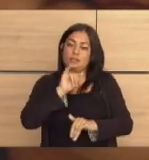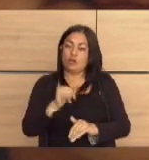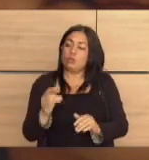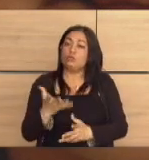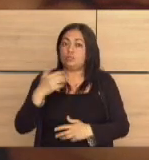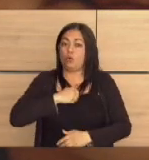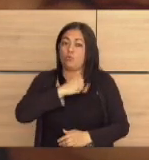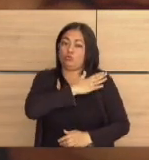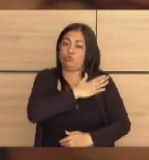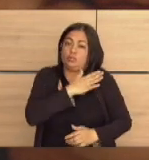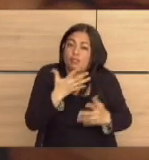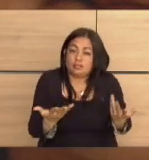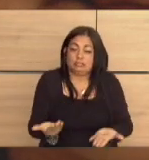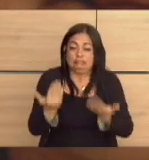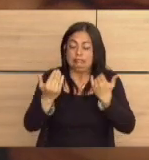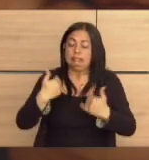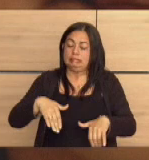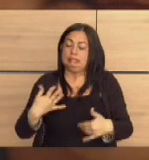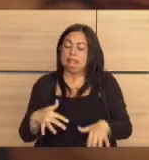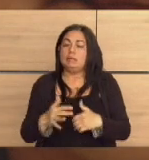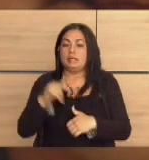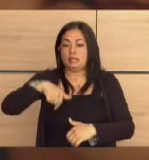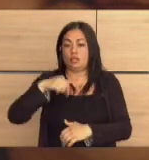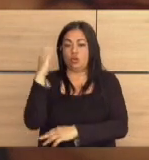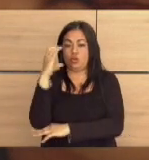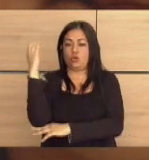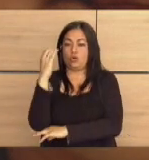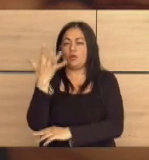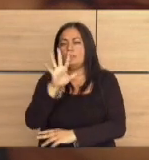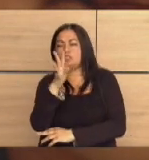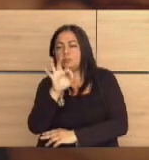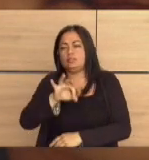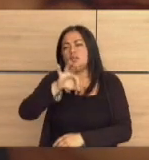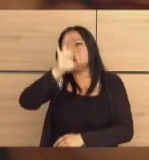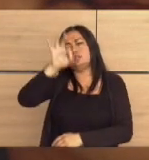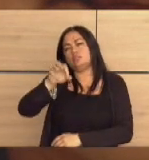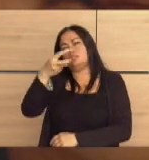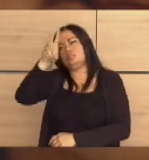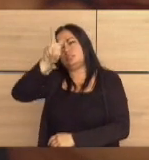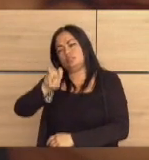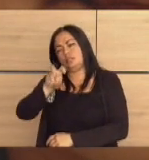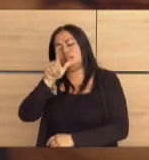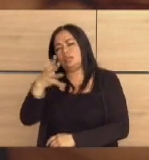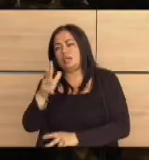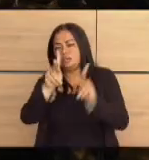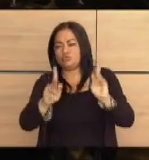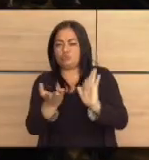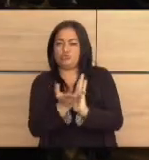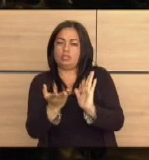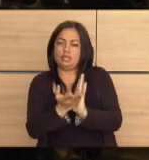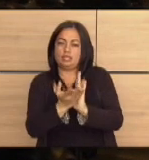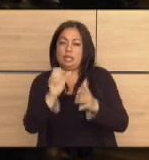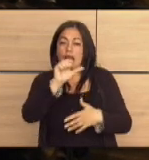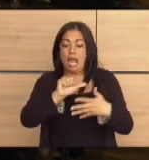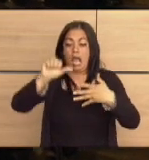oportunidad. Los resultados dejaban ver que para nuestro país el 17% de los estudiantes se ubicaba en nivel A de